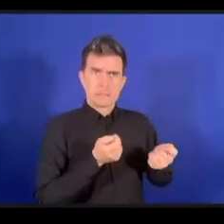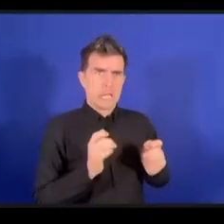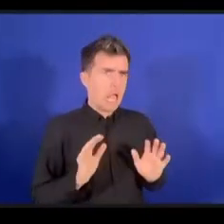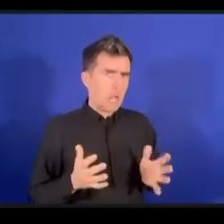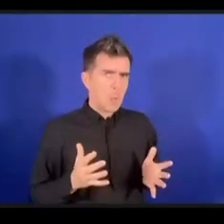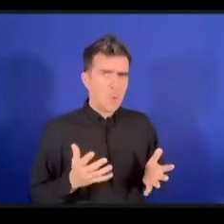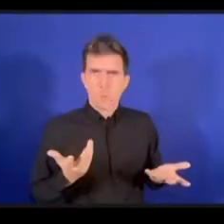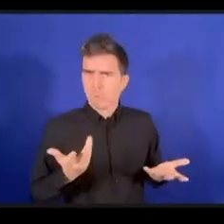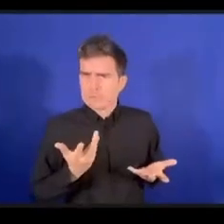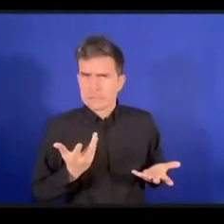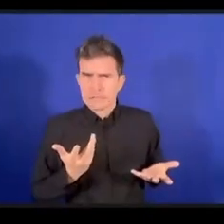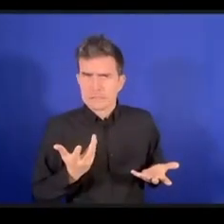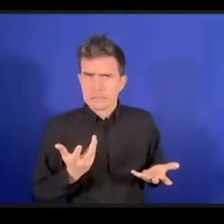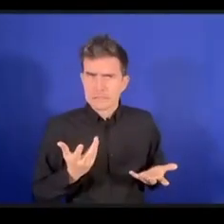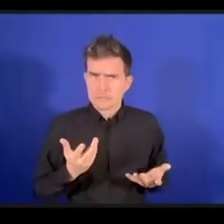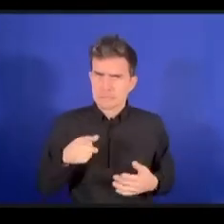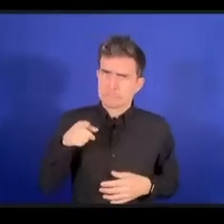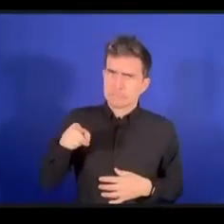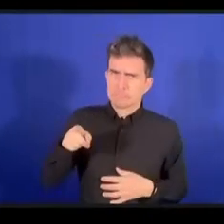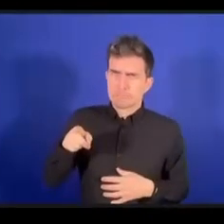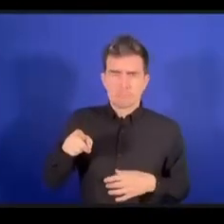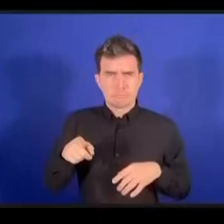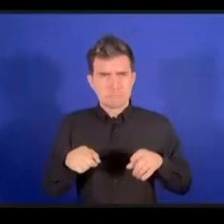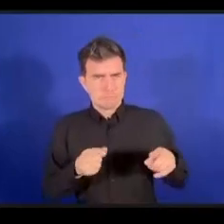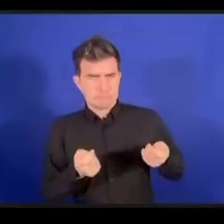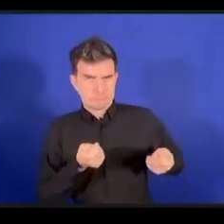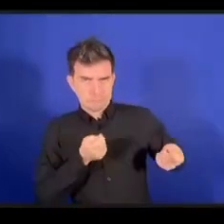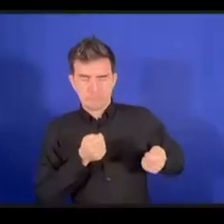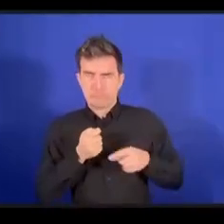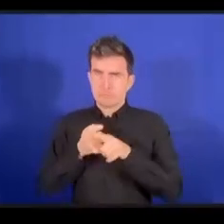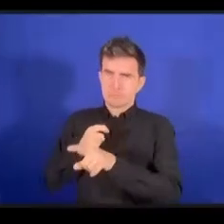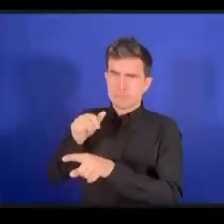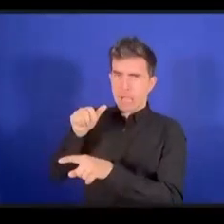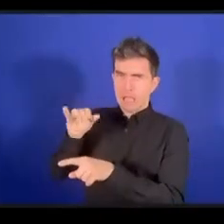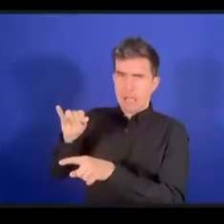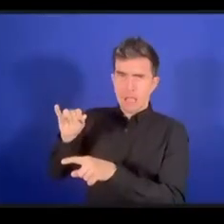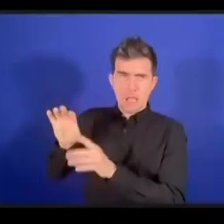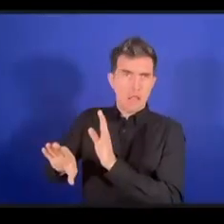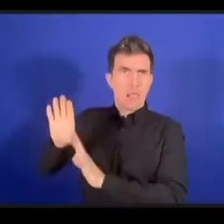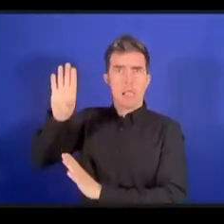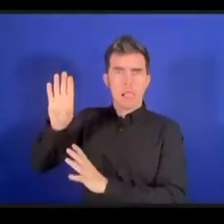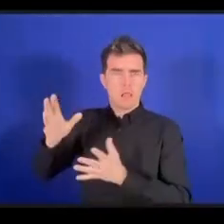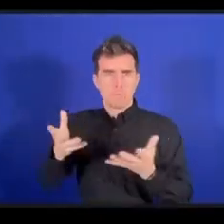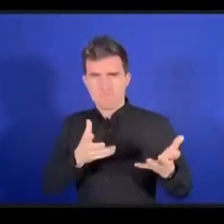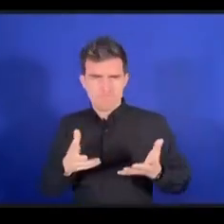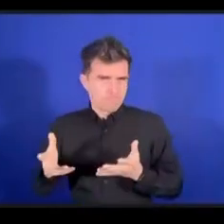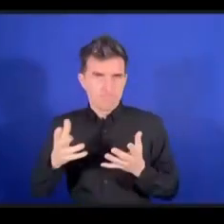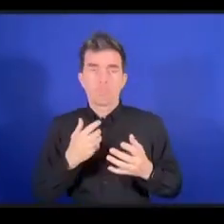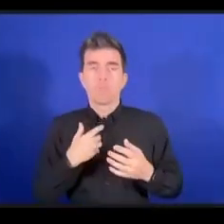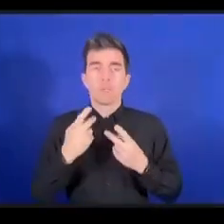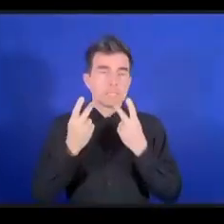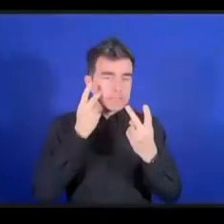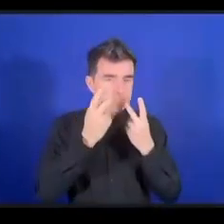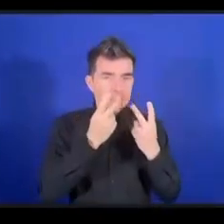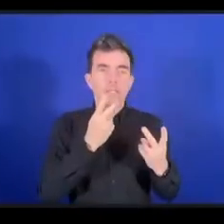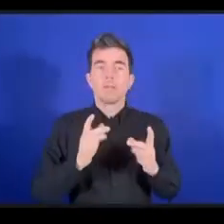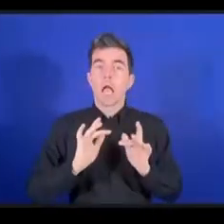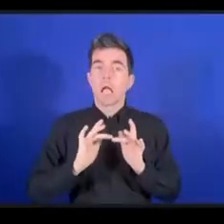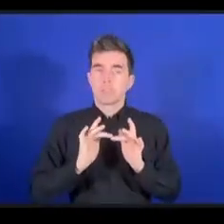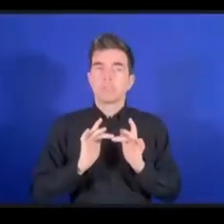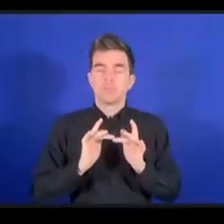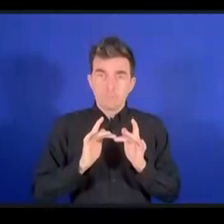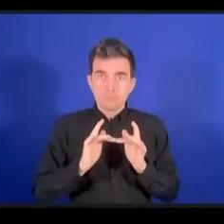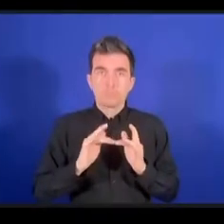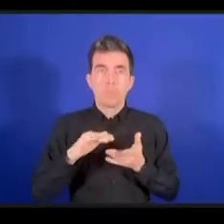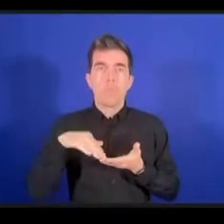creo que hemos visto un surgimiento de interés en la Inteligencia artificial debido a un pequeño